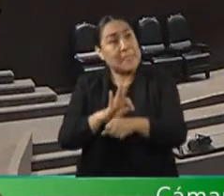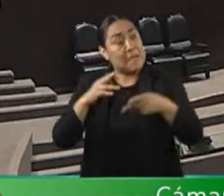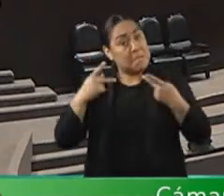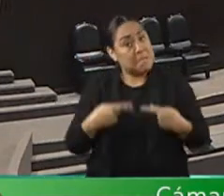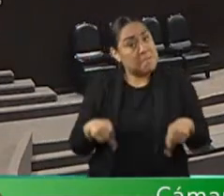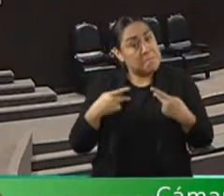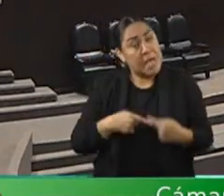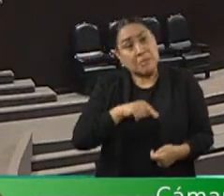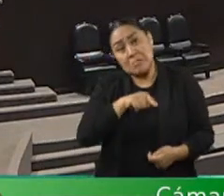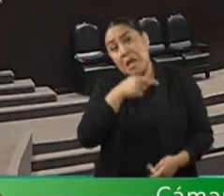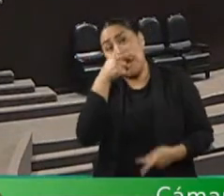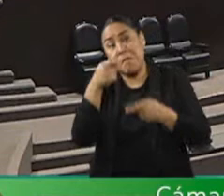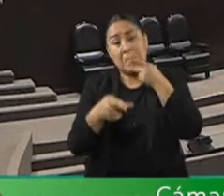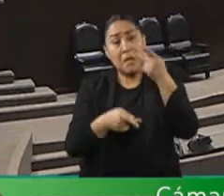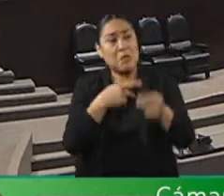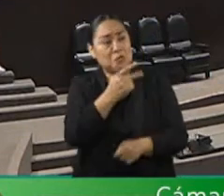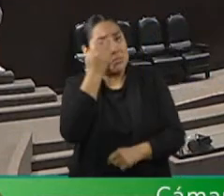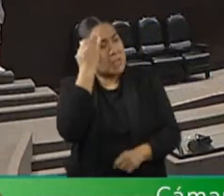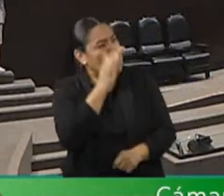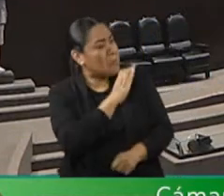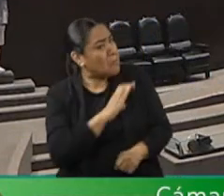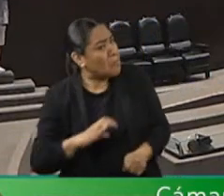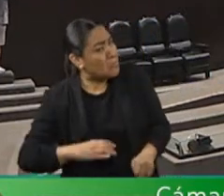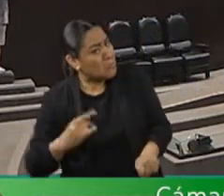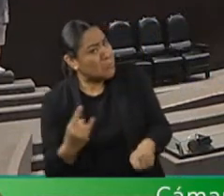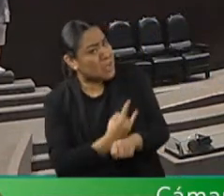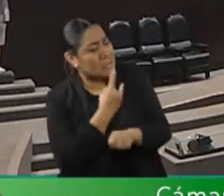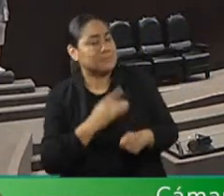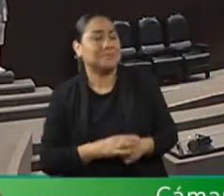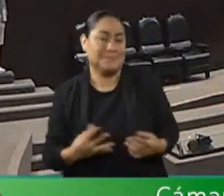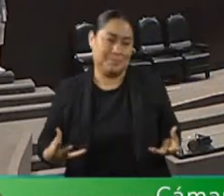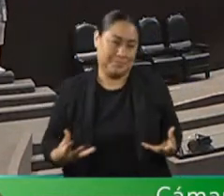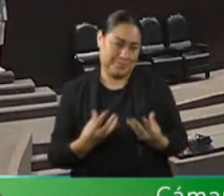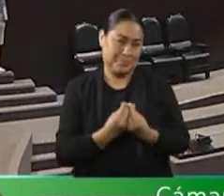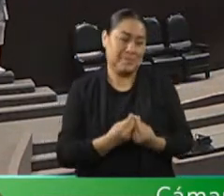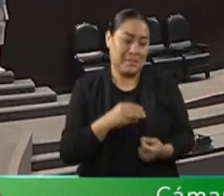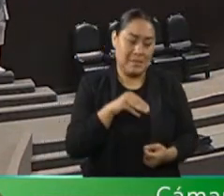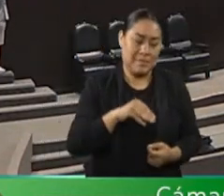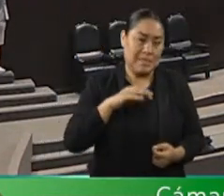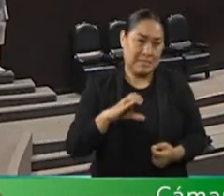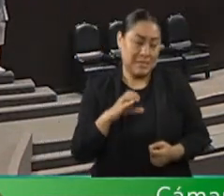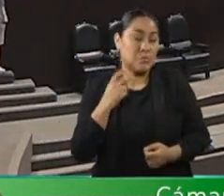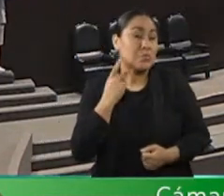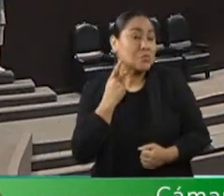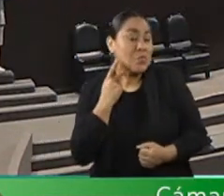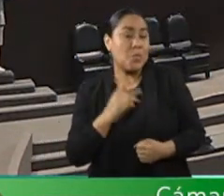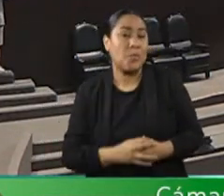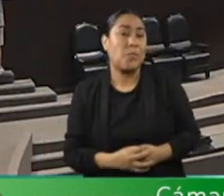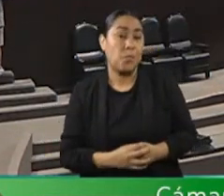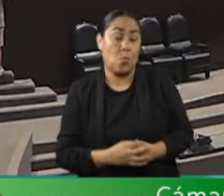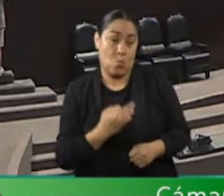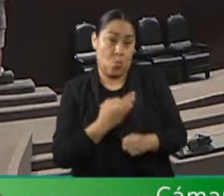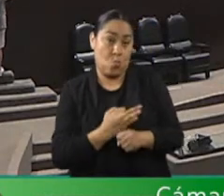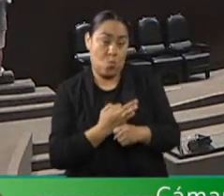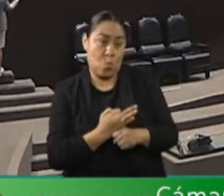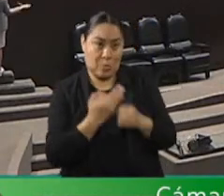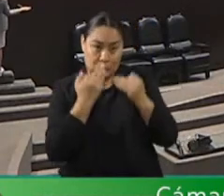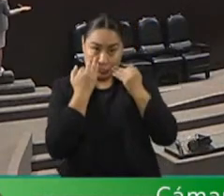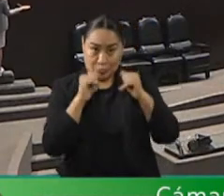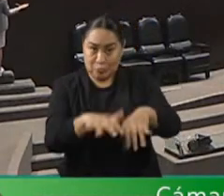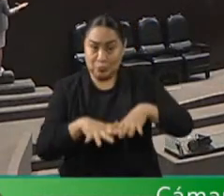tanto se pregonó en la campaña En nombre del grupo parlamentario de movimiento ciudadano presento ante esta